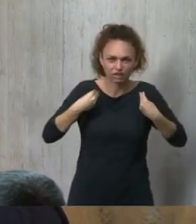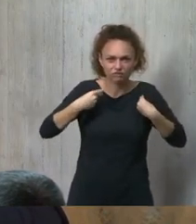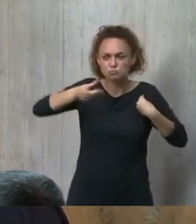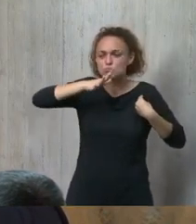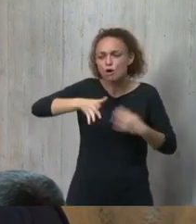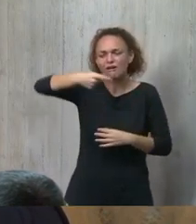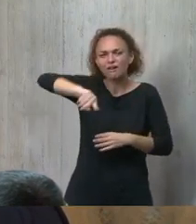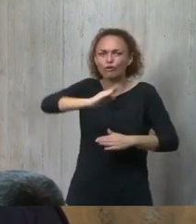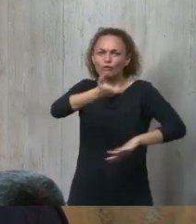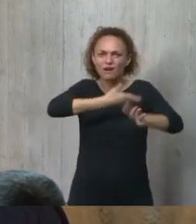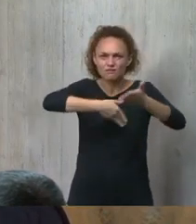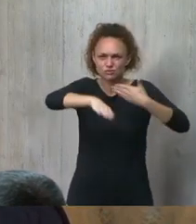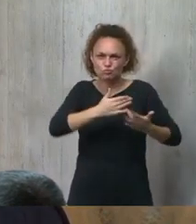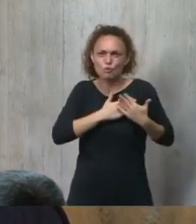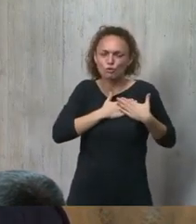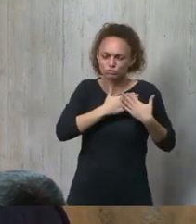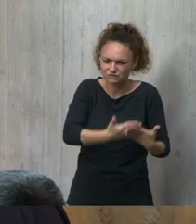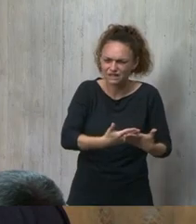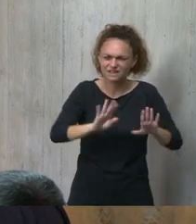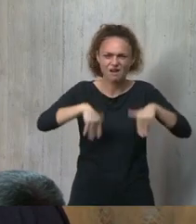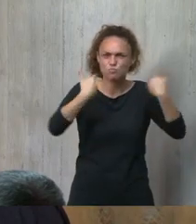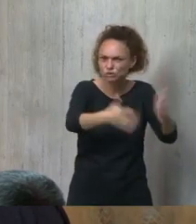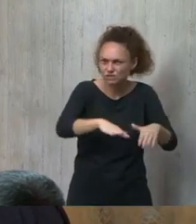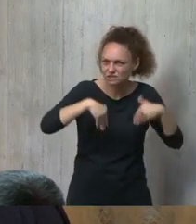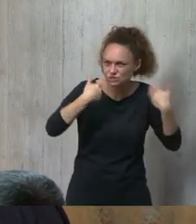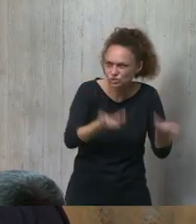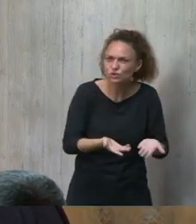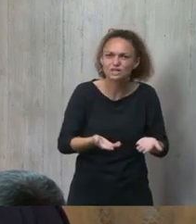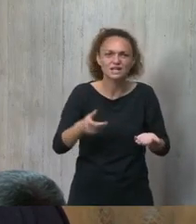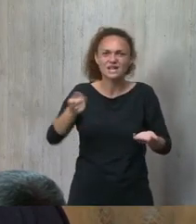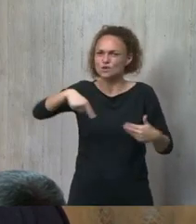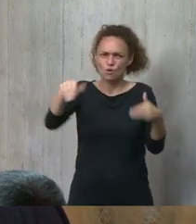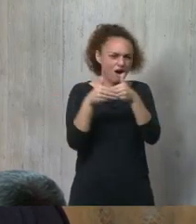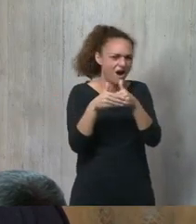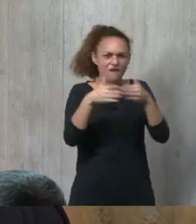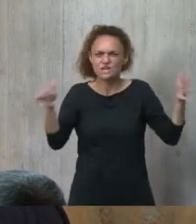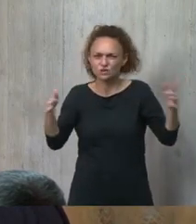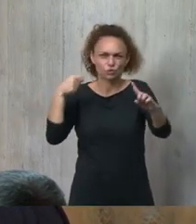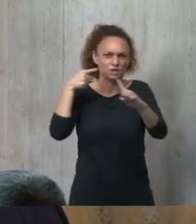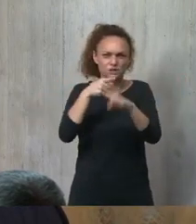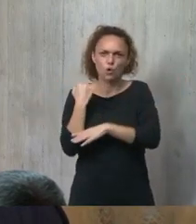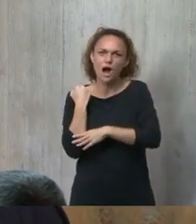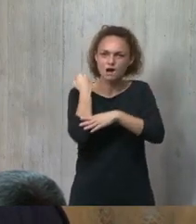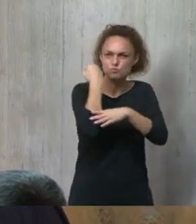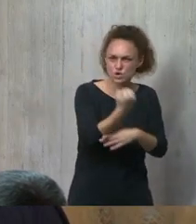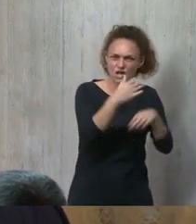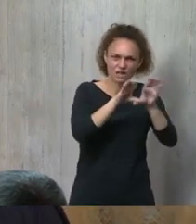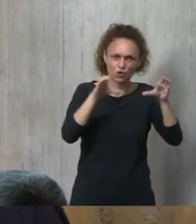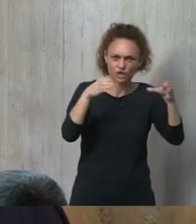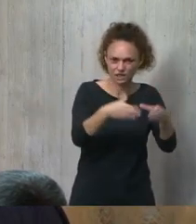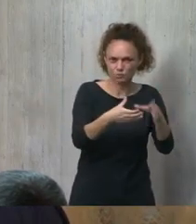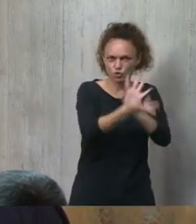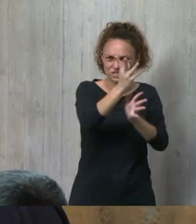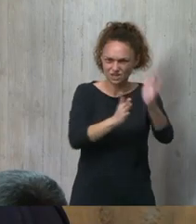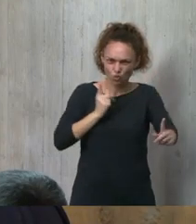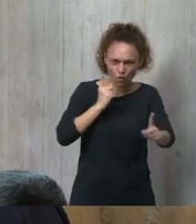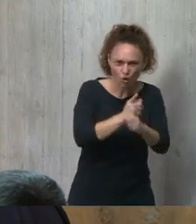voluntaria, realizando aportaciones, puesto a disposición de apoyar el equipo logístico para que los medios